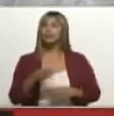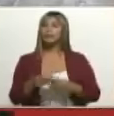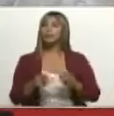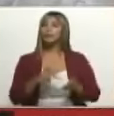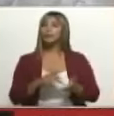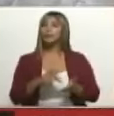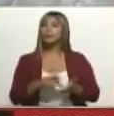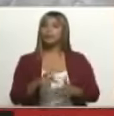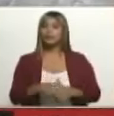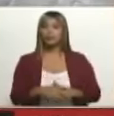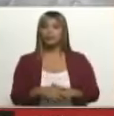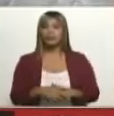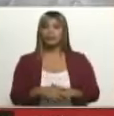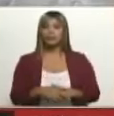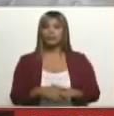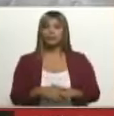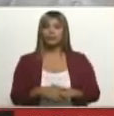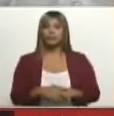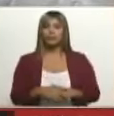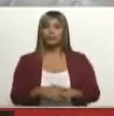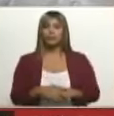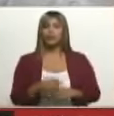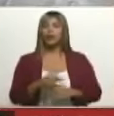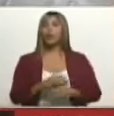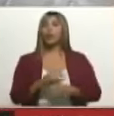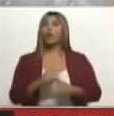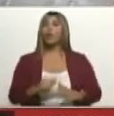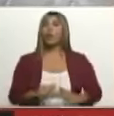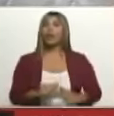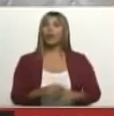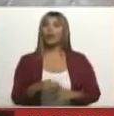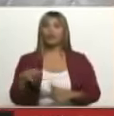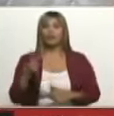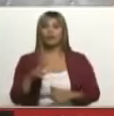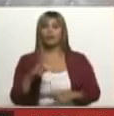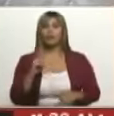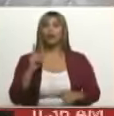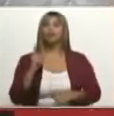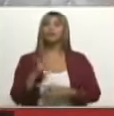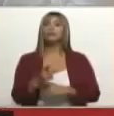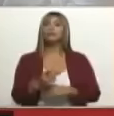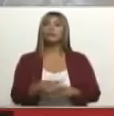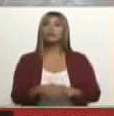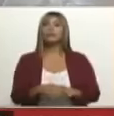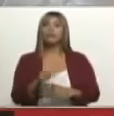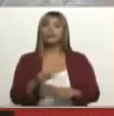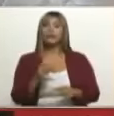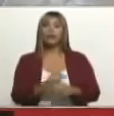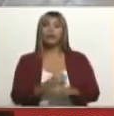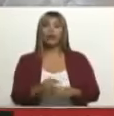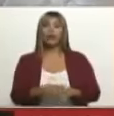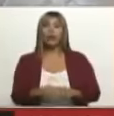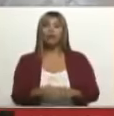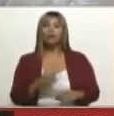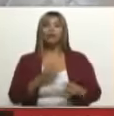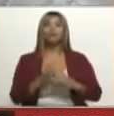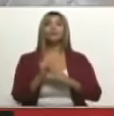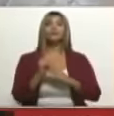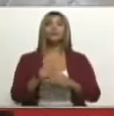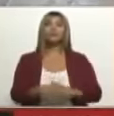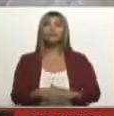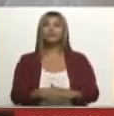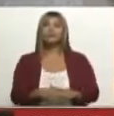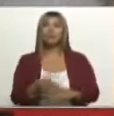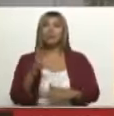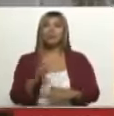actuación de la Guardia Nacional Bolivariana, que comandó a esta gran operación,